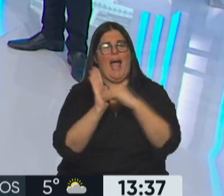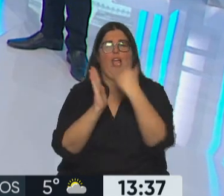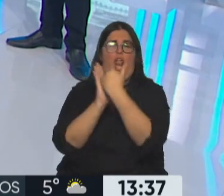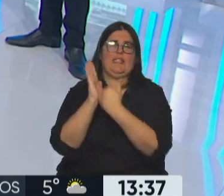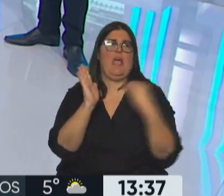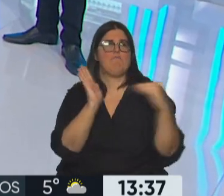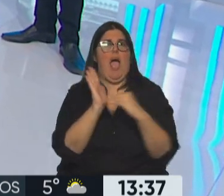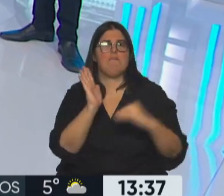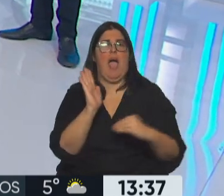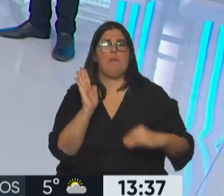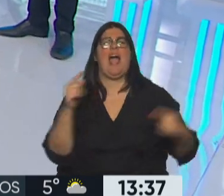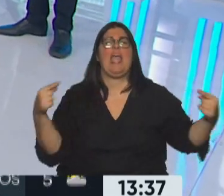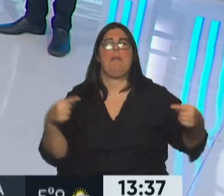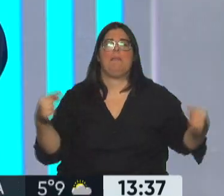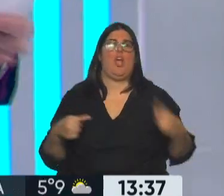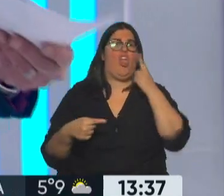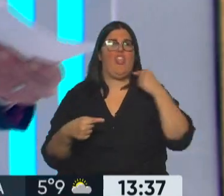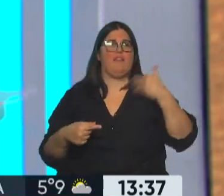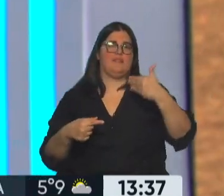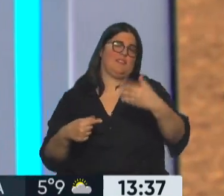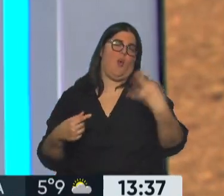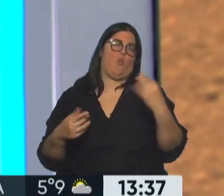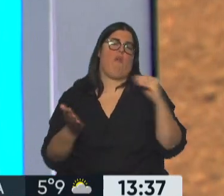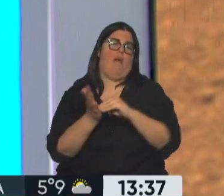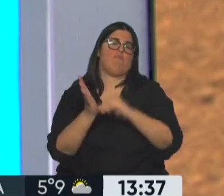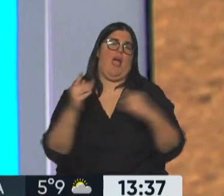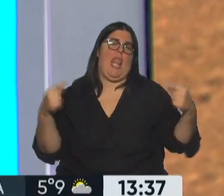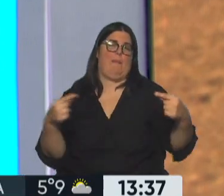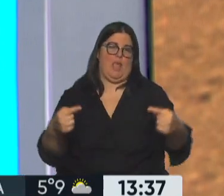agregando seguramente con el correr de los días, y es un tema que vamos a seguir, por supuesto, analizando. Hacemos la última.